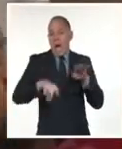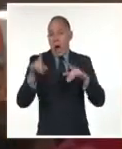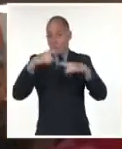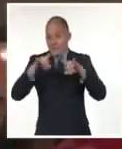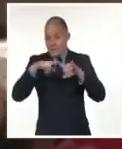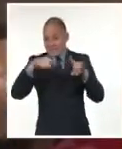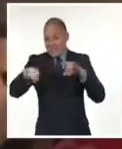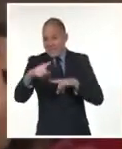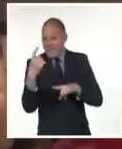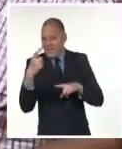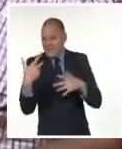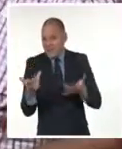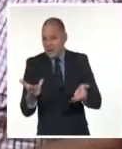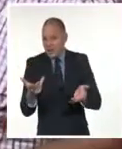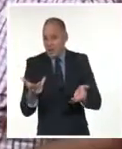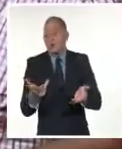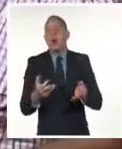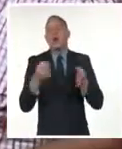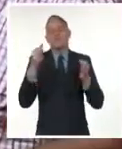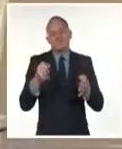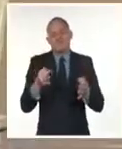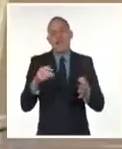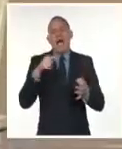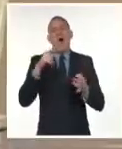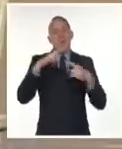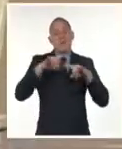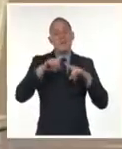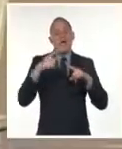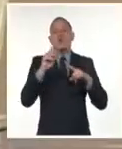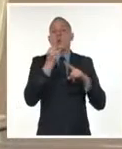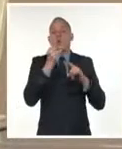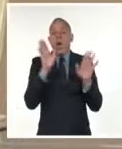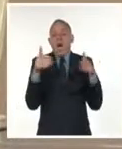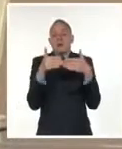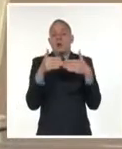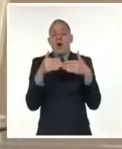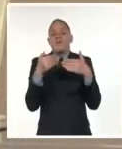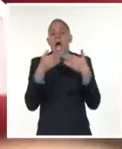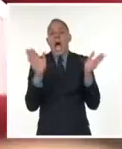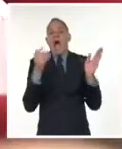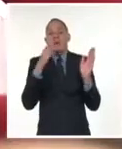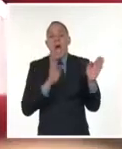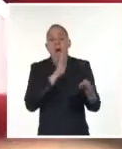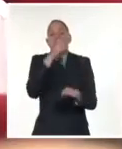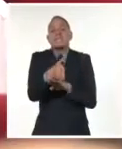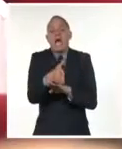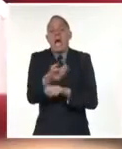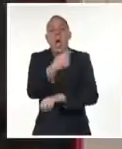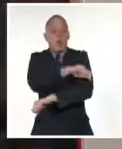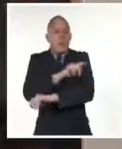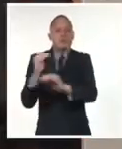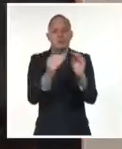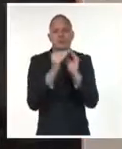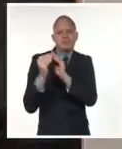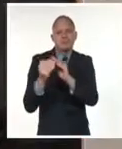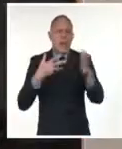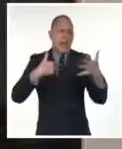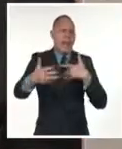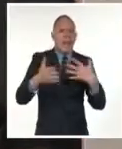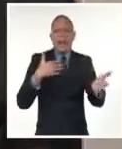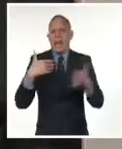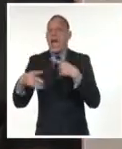está en el que la universidad esté en la comunidad con la participación de todos los actores en el proceso de creación,